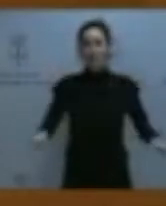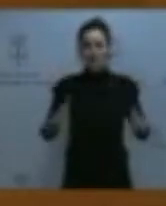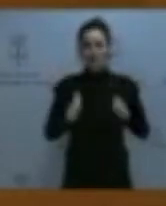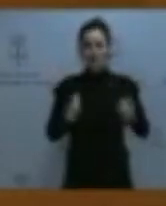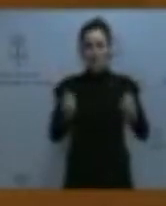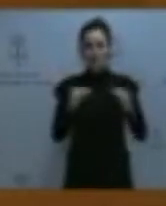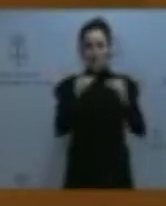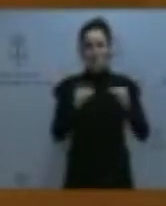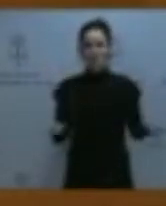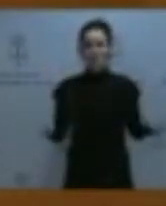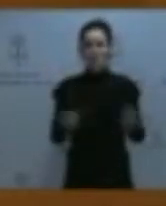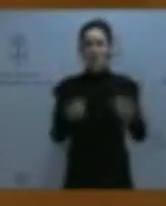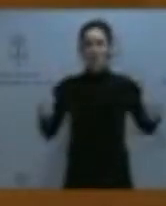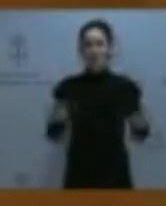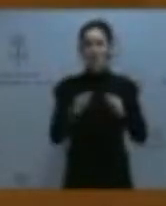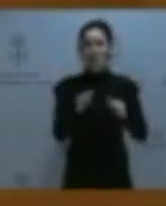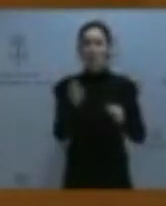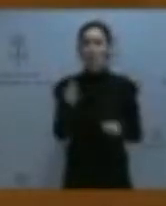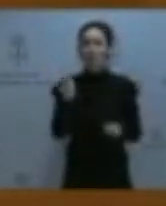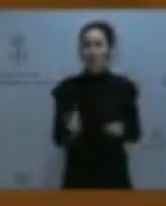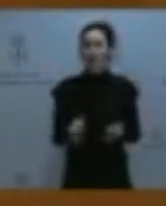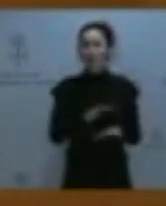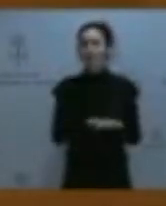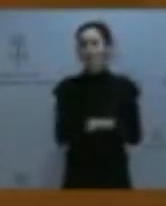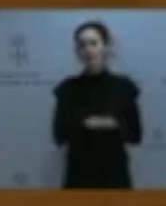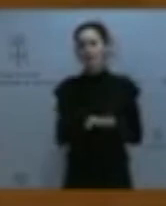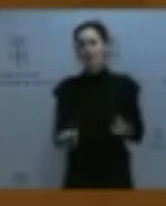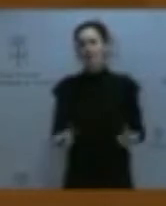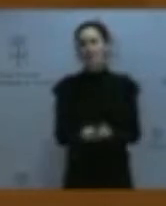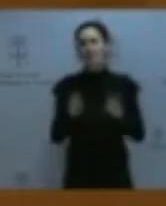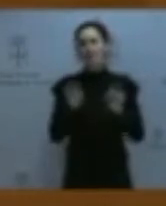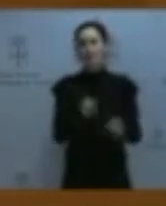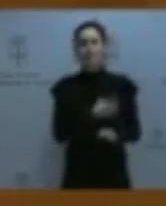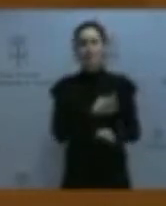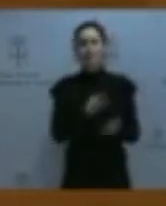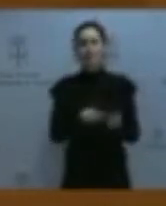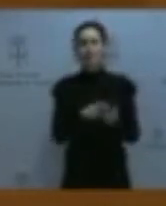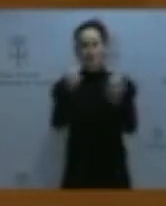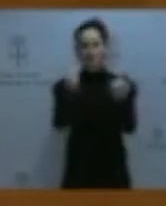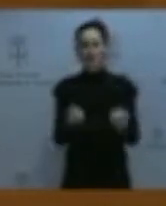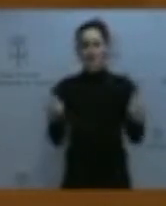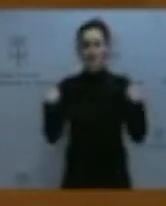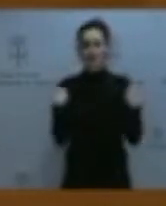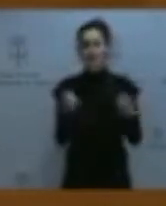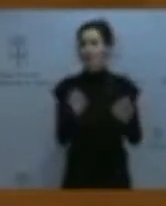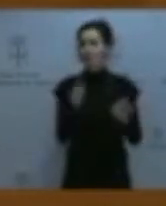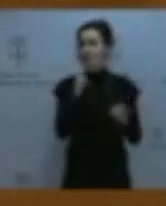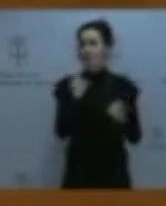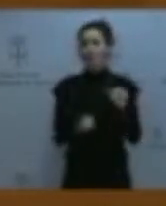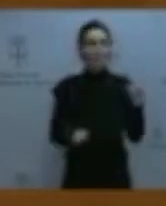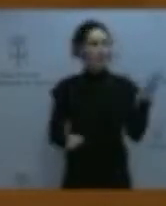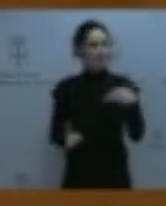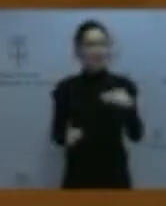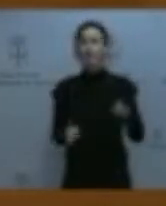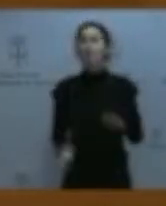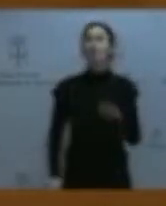recursos a aportar lo que les corresponde. Hablábamos de cómo el Sindicato de Técnicos de Hacienda dicen, sin temor a equivocarse, que el